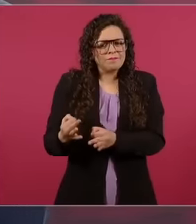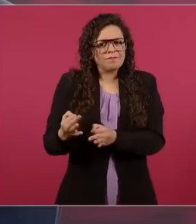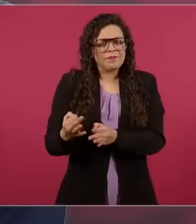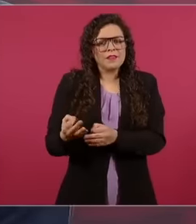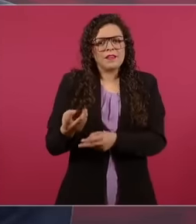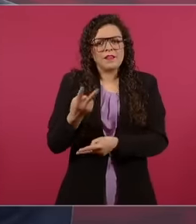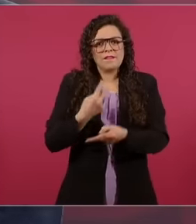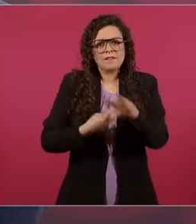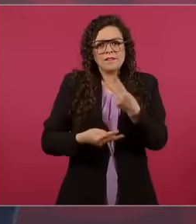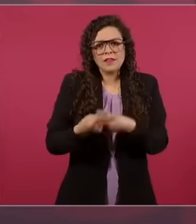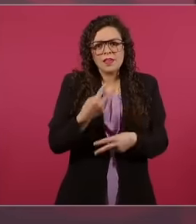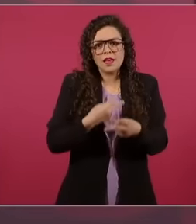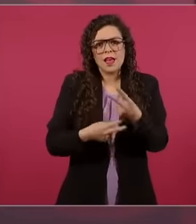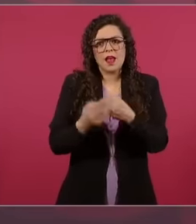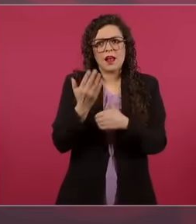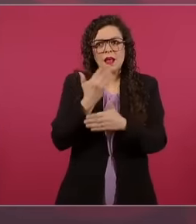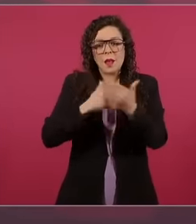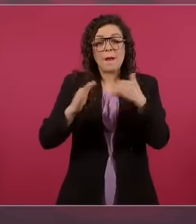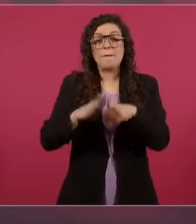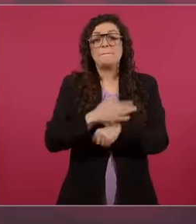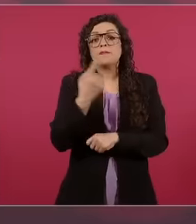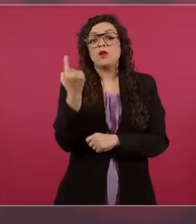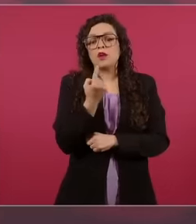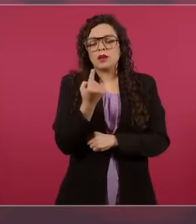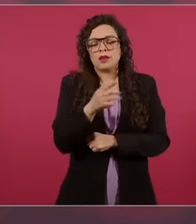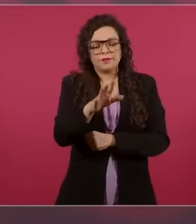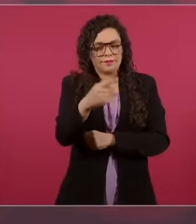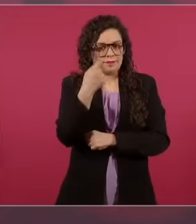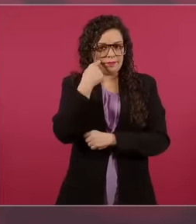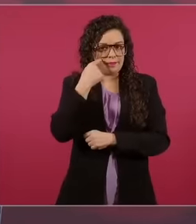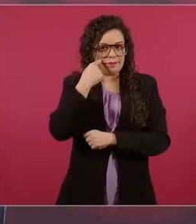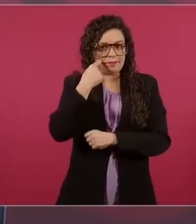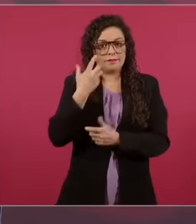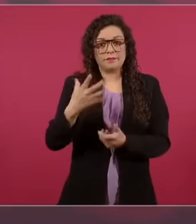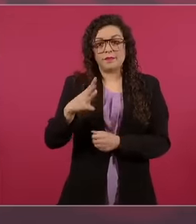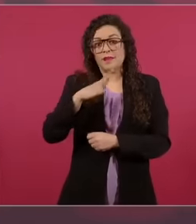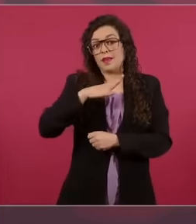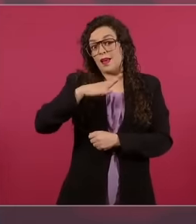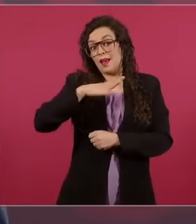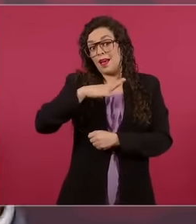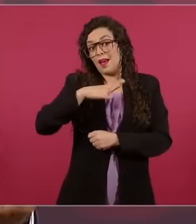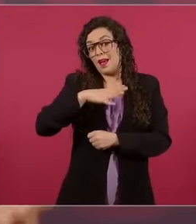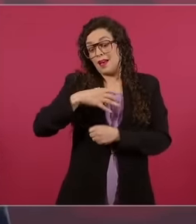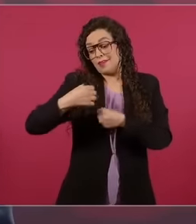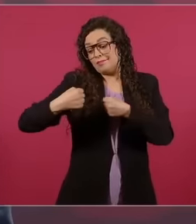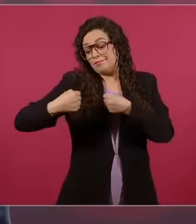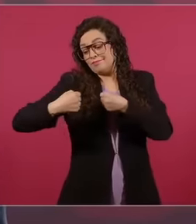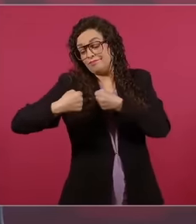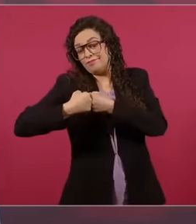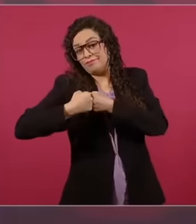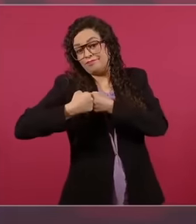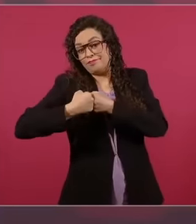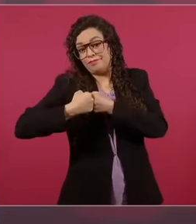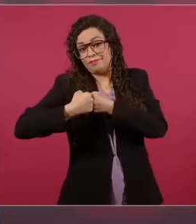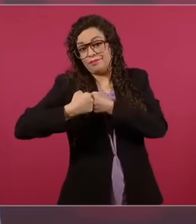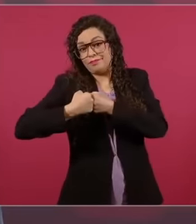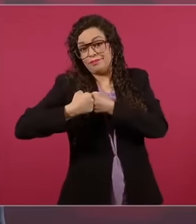por nuestras fronteras, porque nos complementamos, por la integración